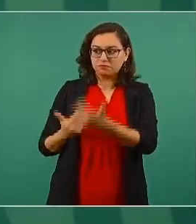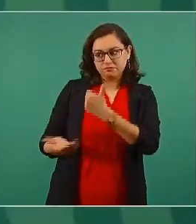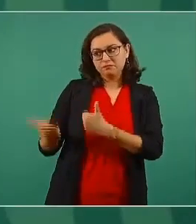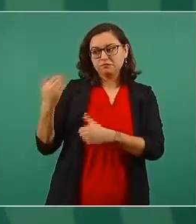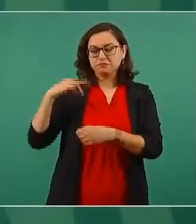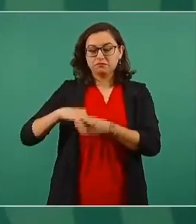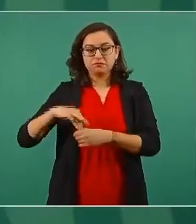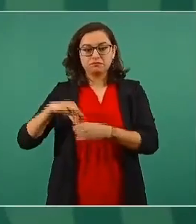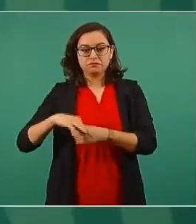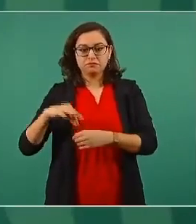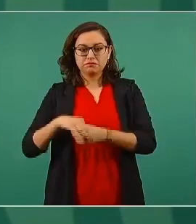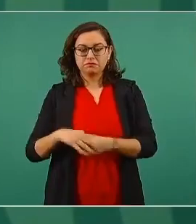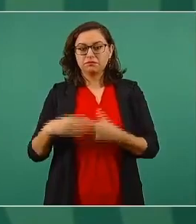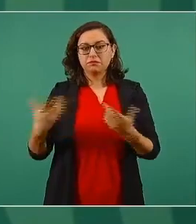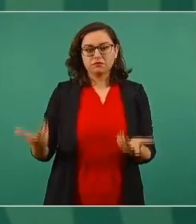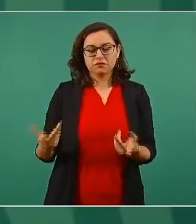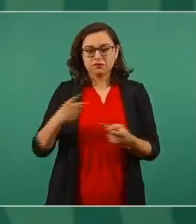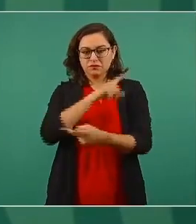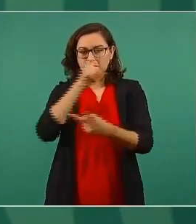nada de ratón loco,